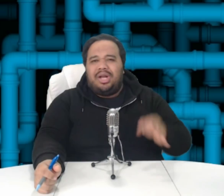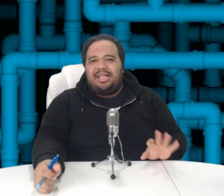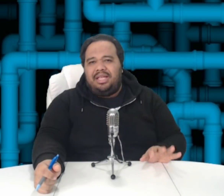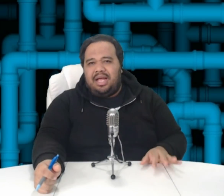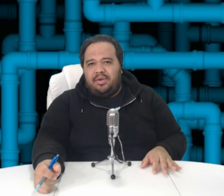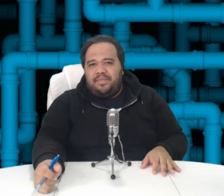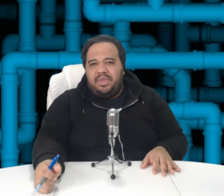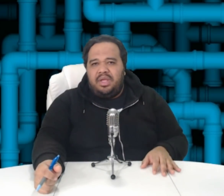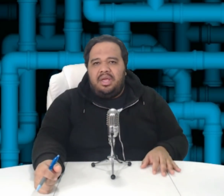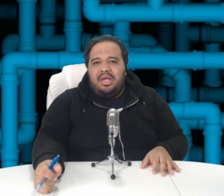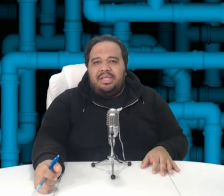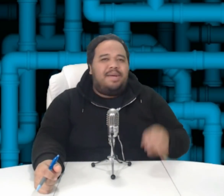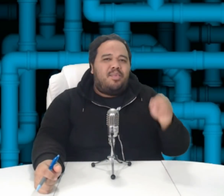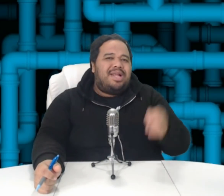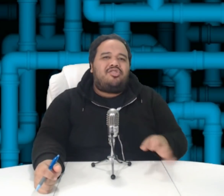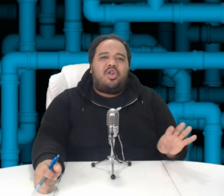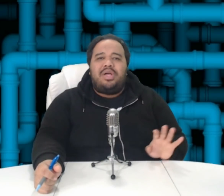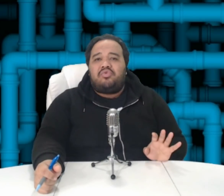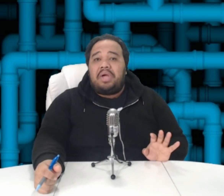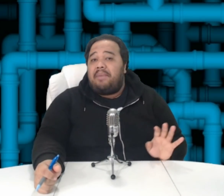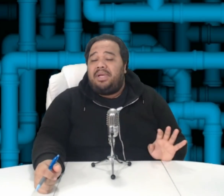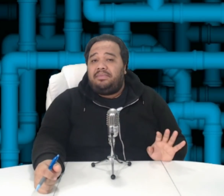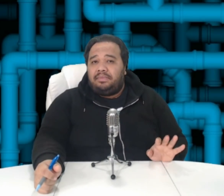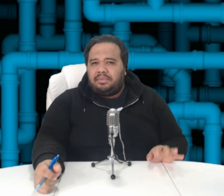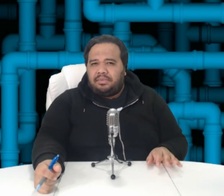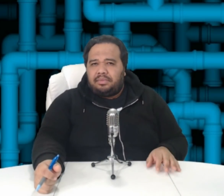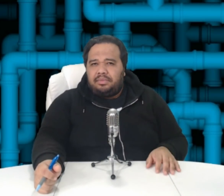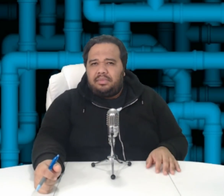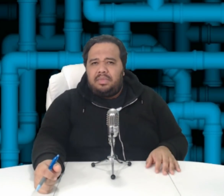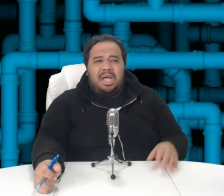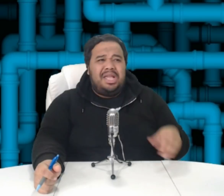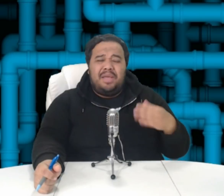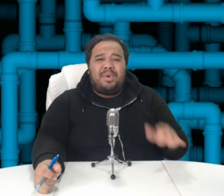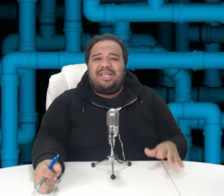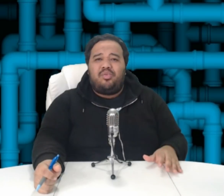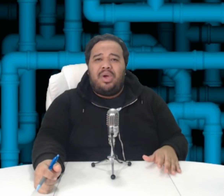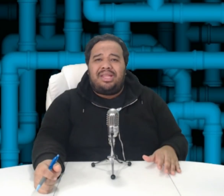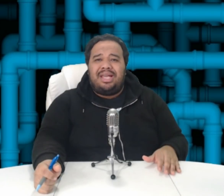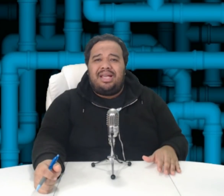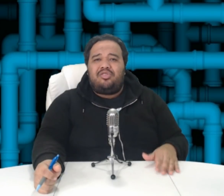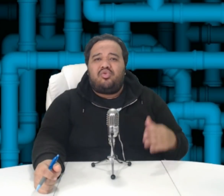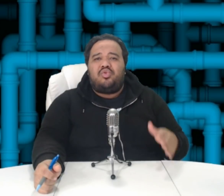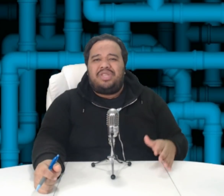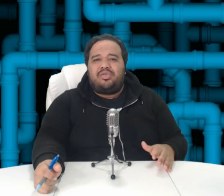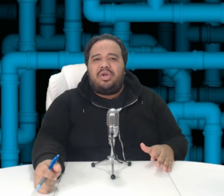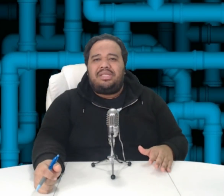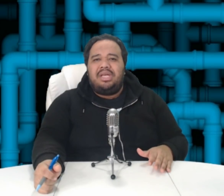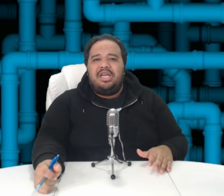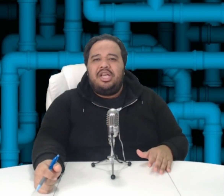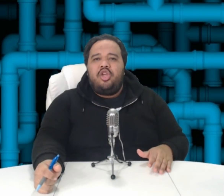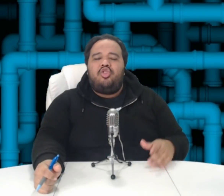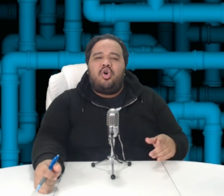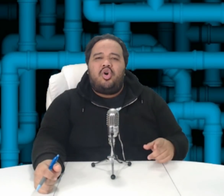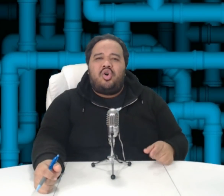todos los grandes tiranos. Se mueren solos en su cama y después de su muerte, sus